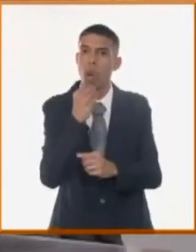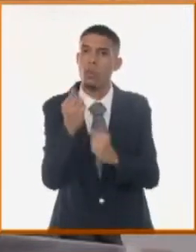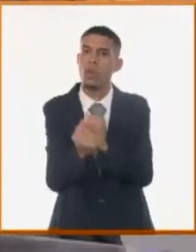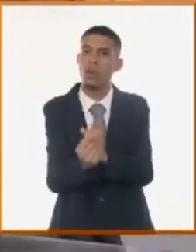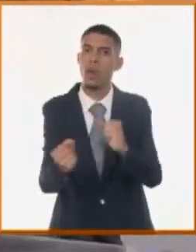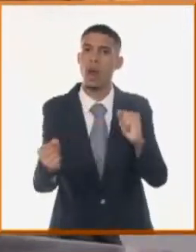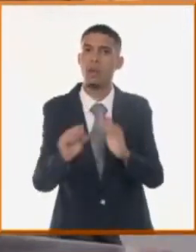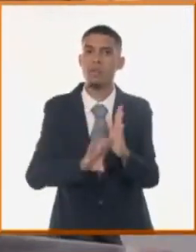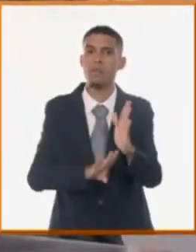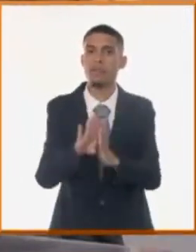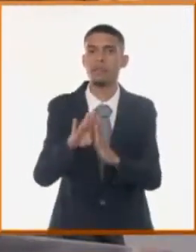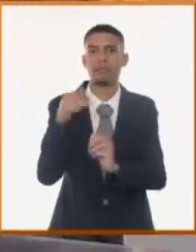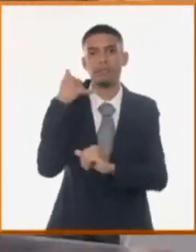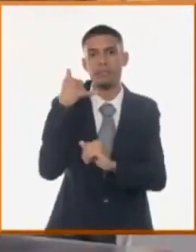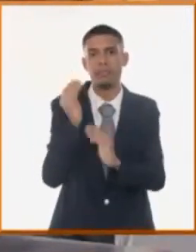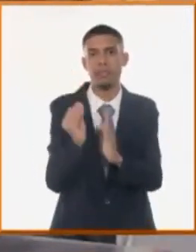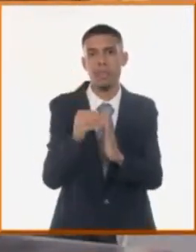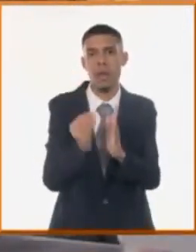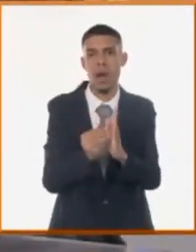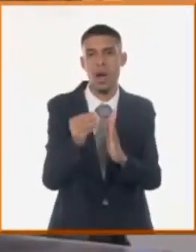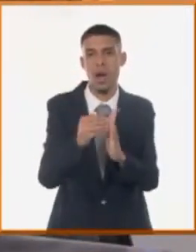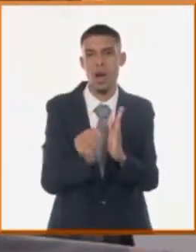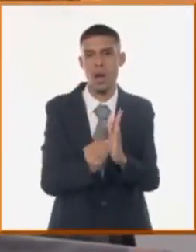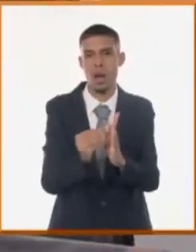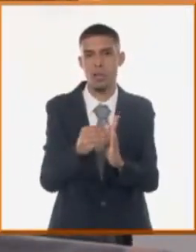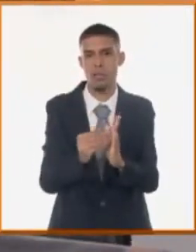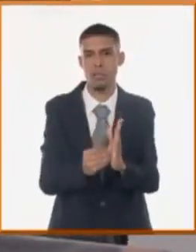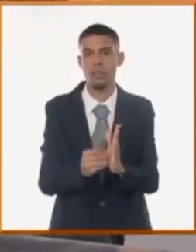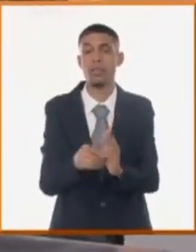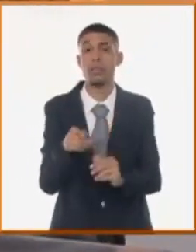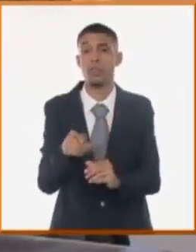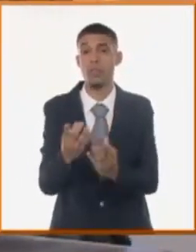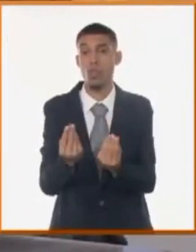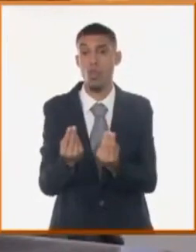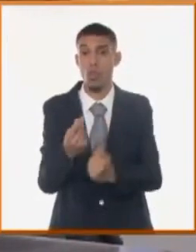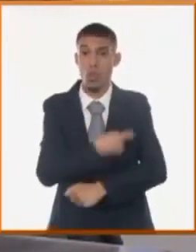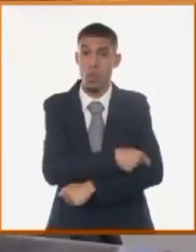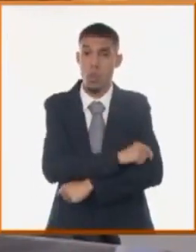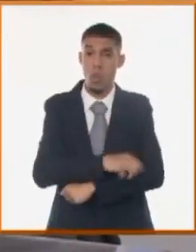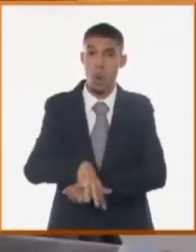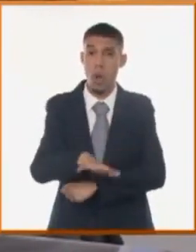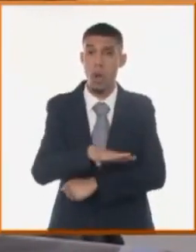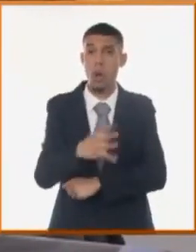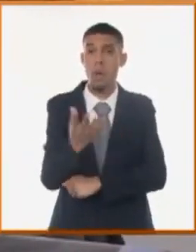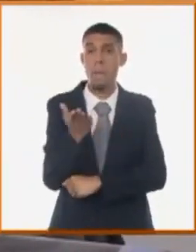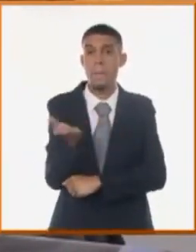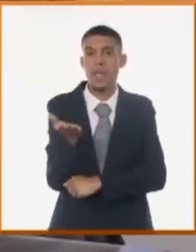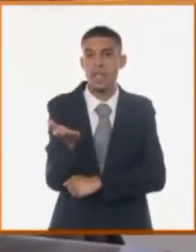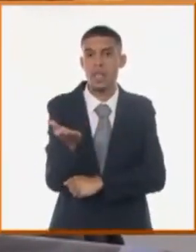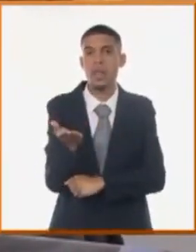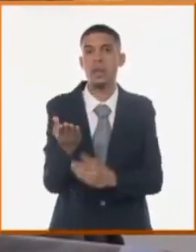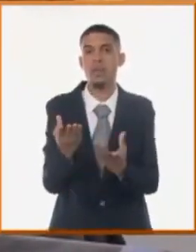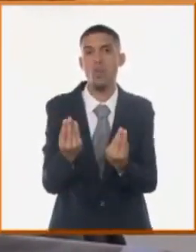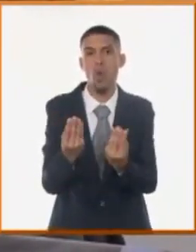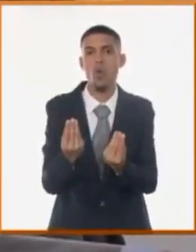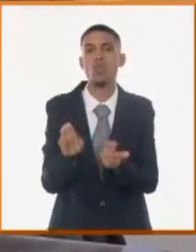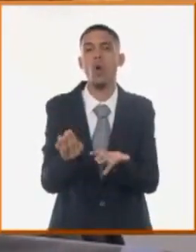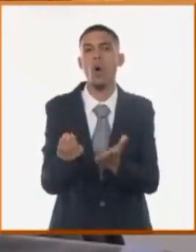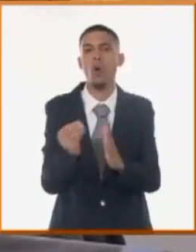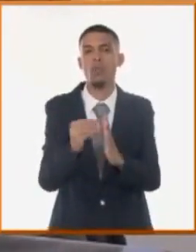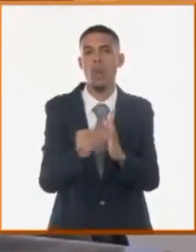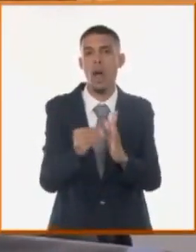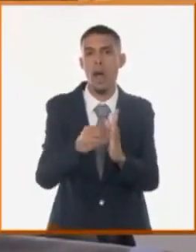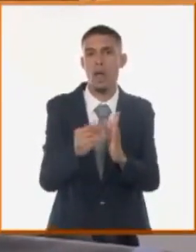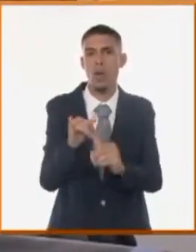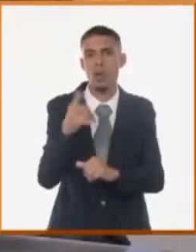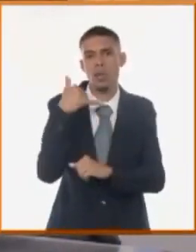telefonía móvil y en el acceso a los servicios de banda ancha, que son de los más demandados y que tanta falta nos hace, y que son también mucho más eficientes y se